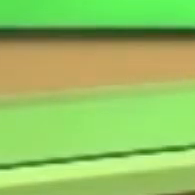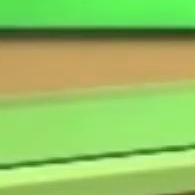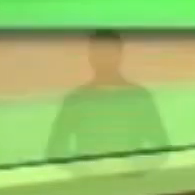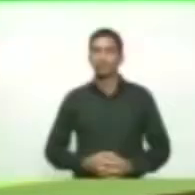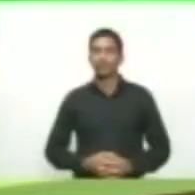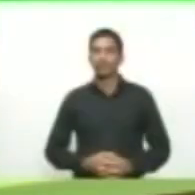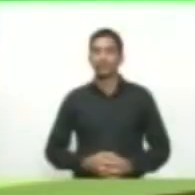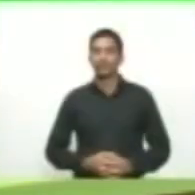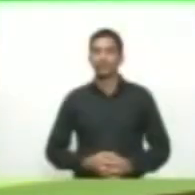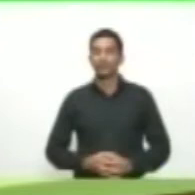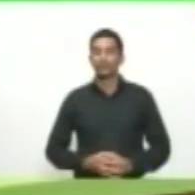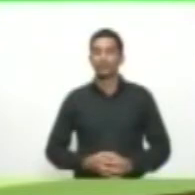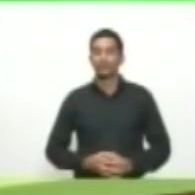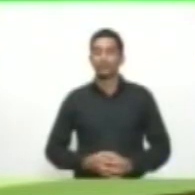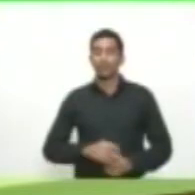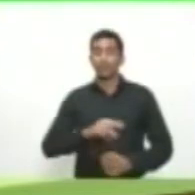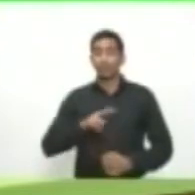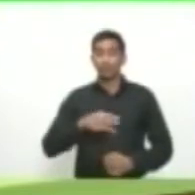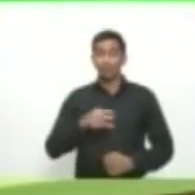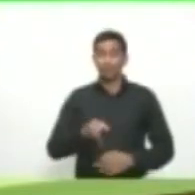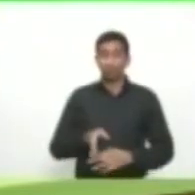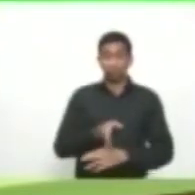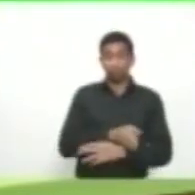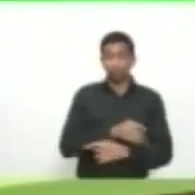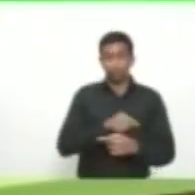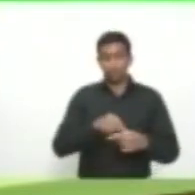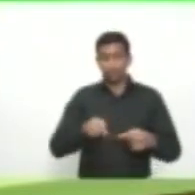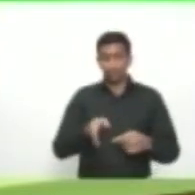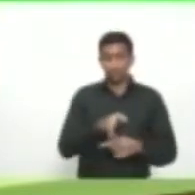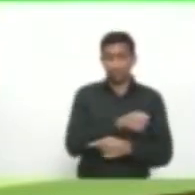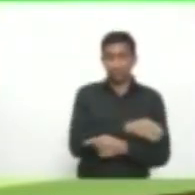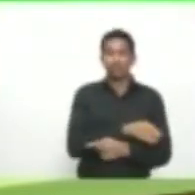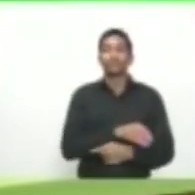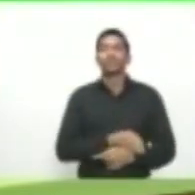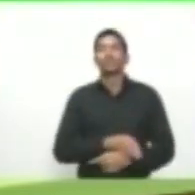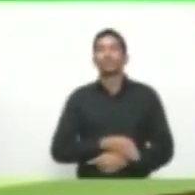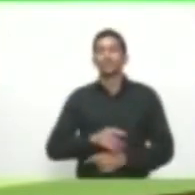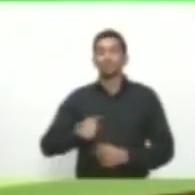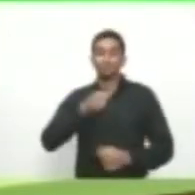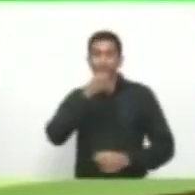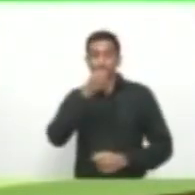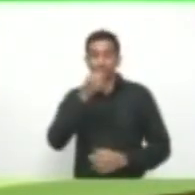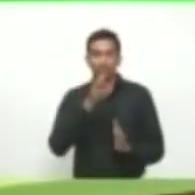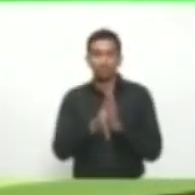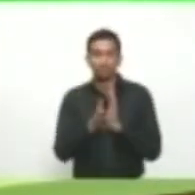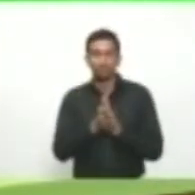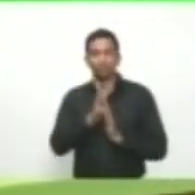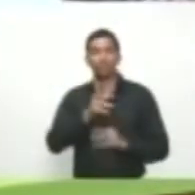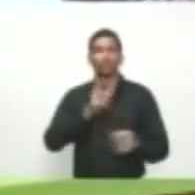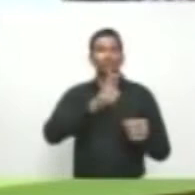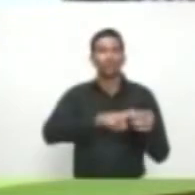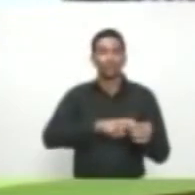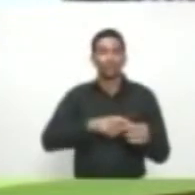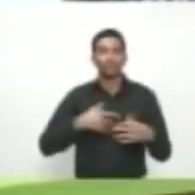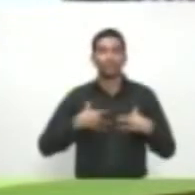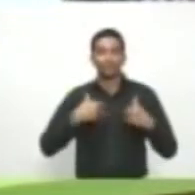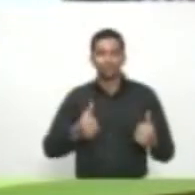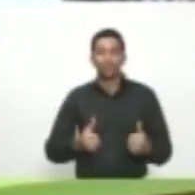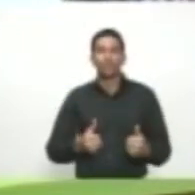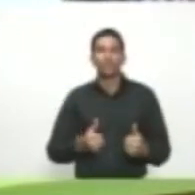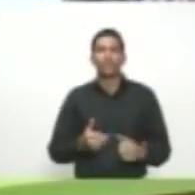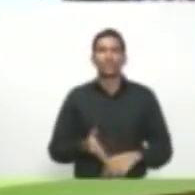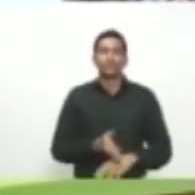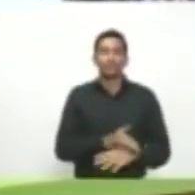Y el miércoles de la semana pasada, Las Noticias conoció el caso de una mujer afiliada a la nueva EPS que no había recibido el tratamiento que